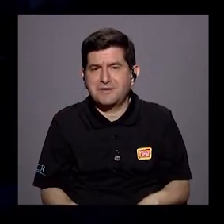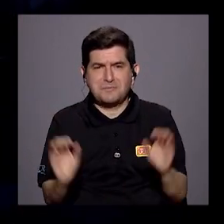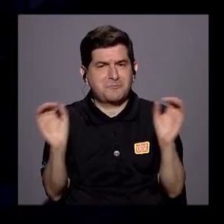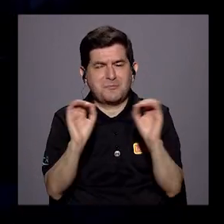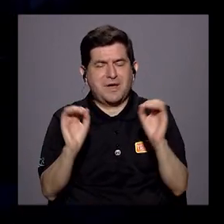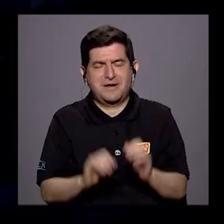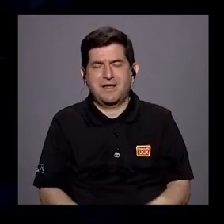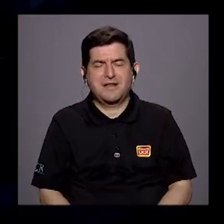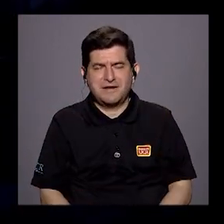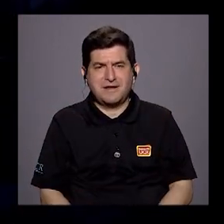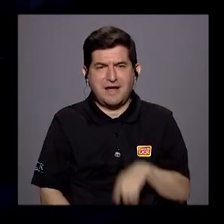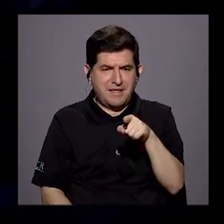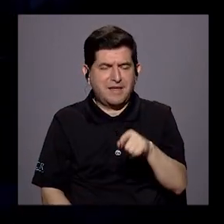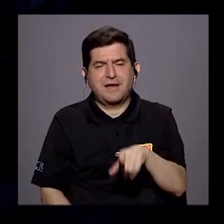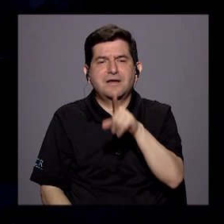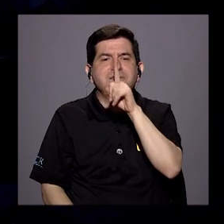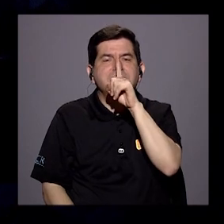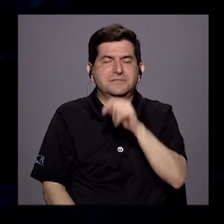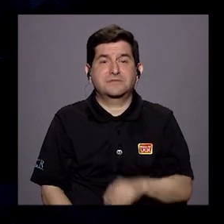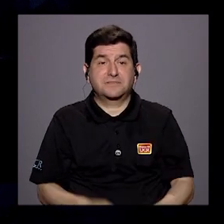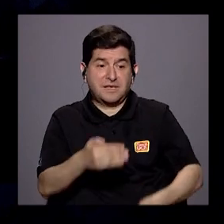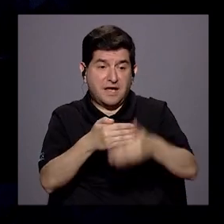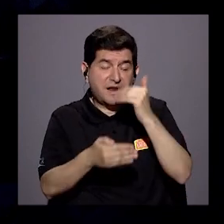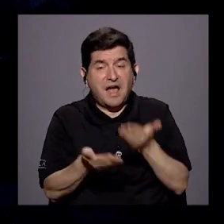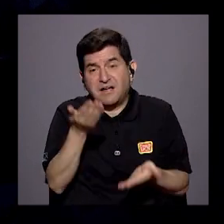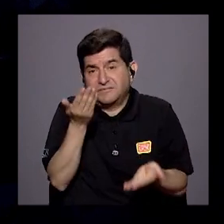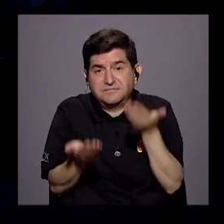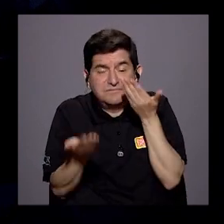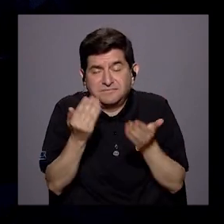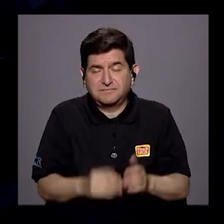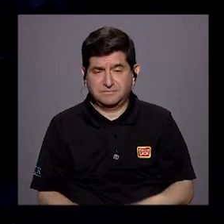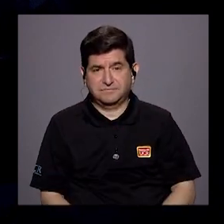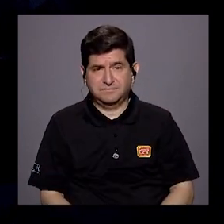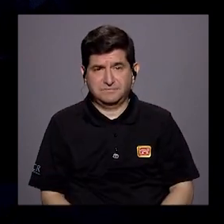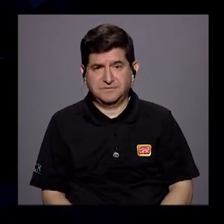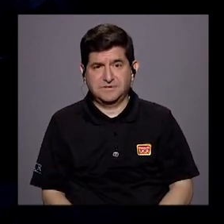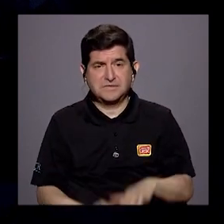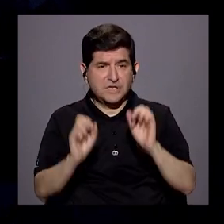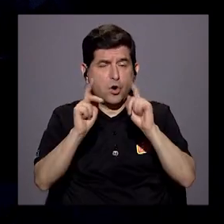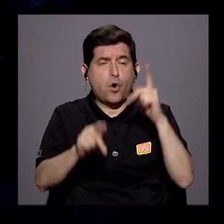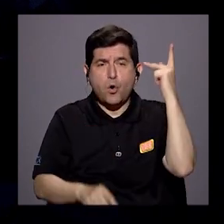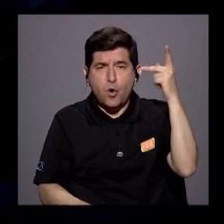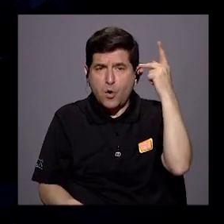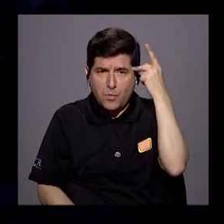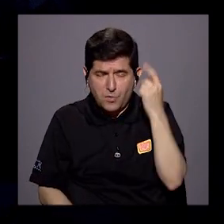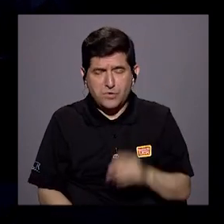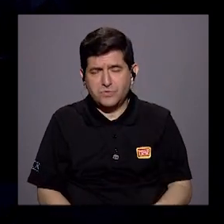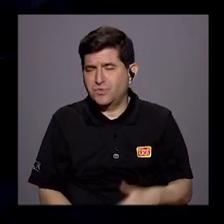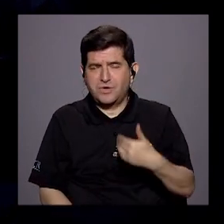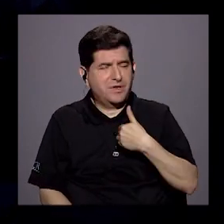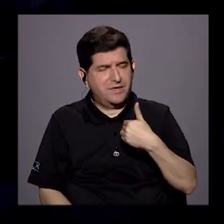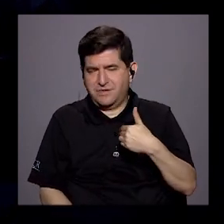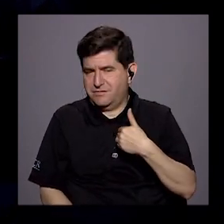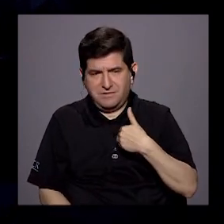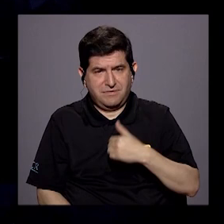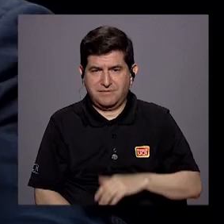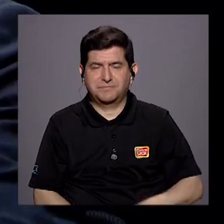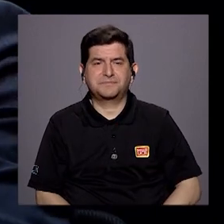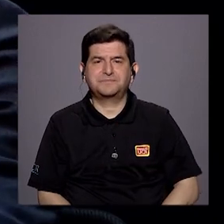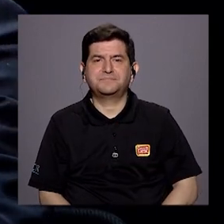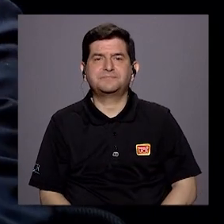sin ninguna capacidad para que le tapen la boca porque antes de algún modo esa posibilidad política tal vez no estaba en el